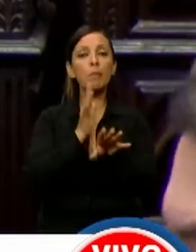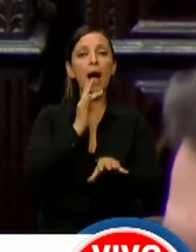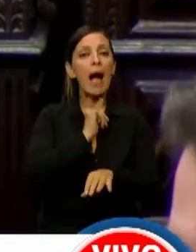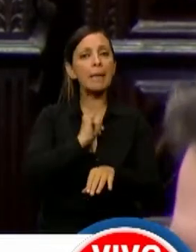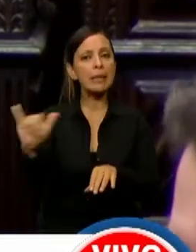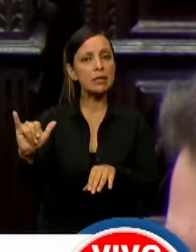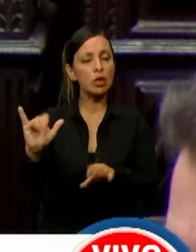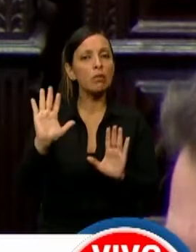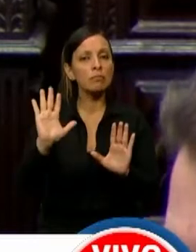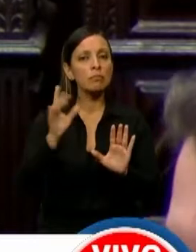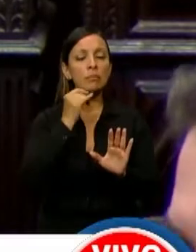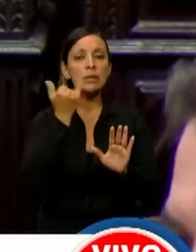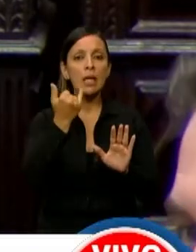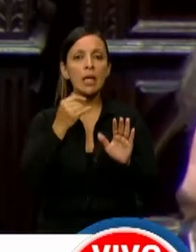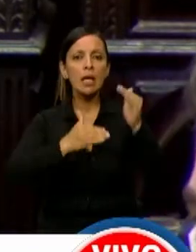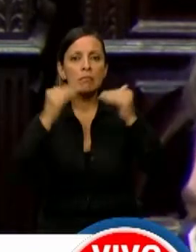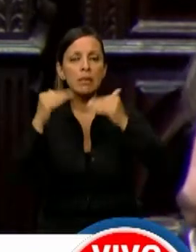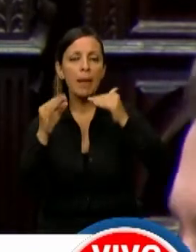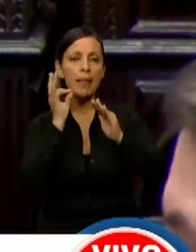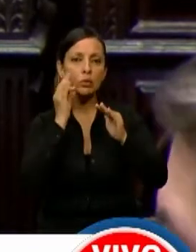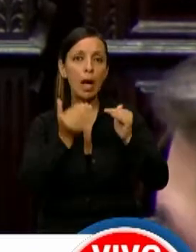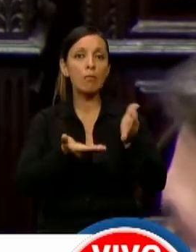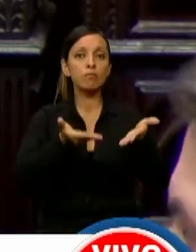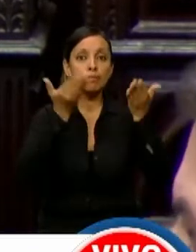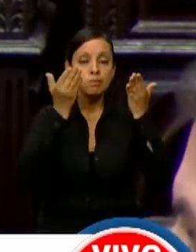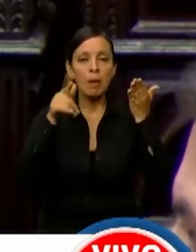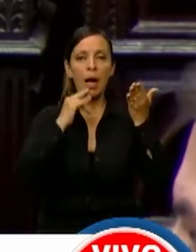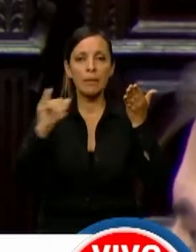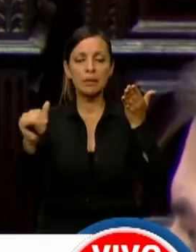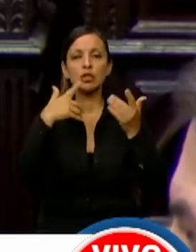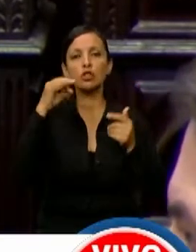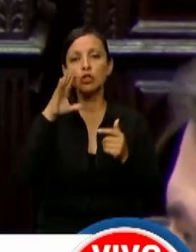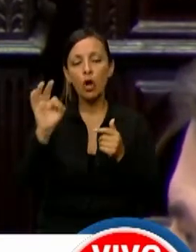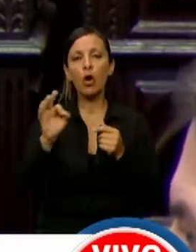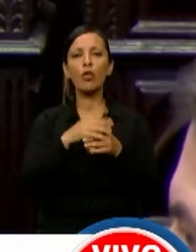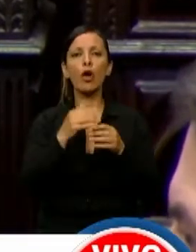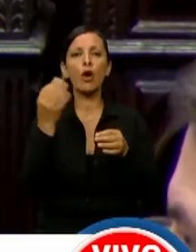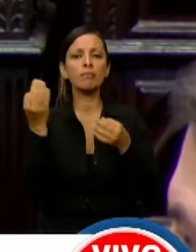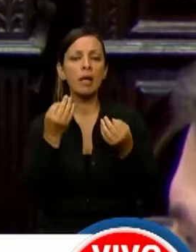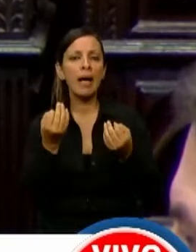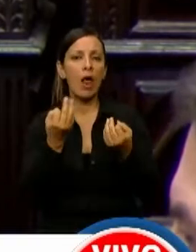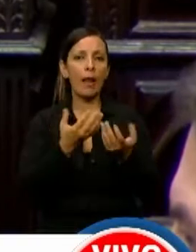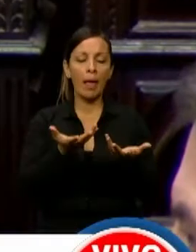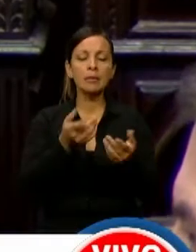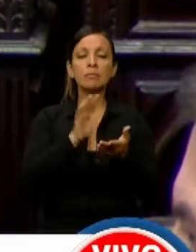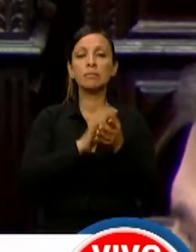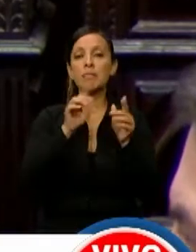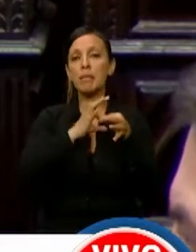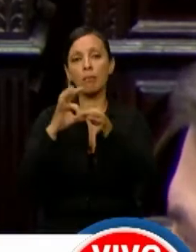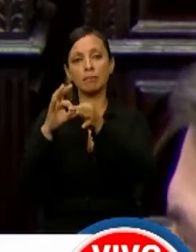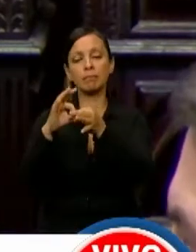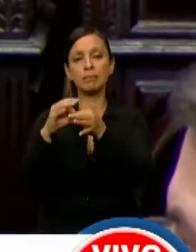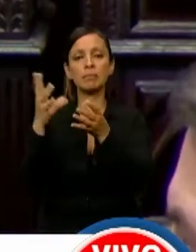advertencia ante elevados índices de azúcar, grasas, sodios y calorías, de acuerdo a los parámetros de la